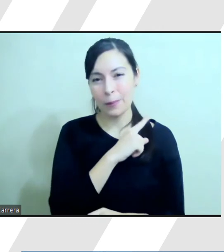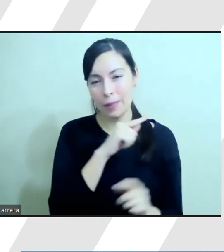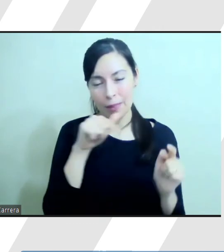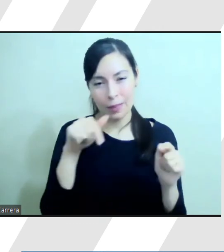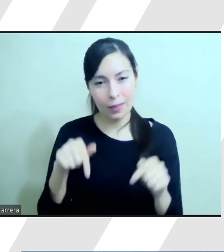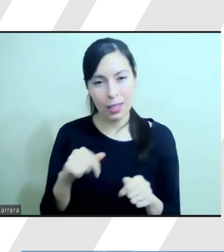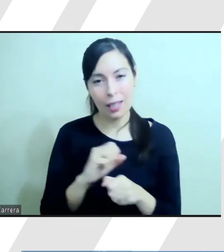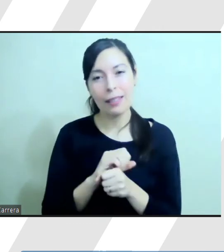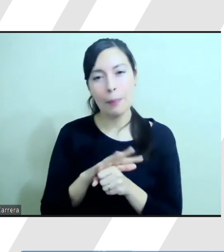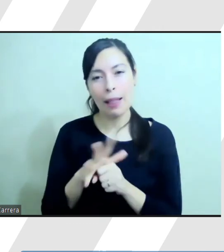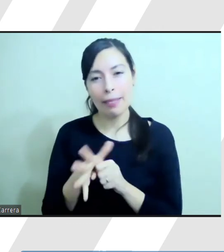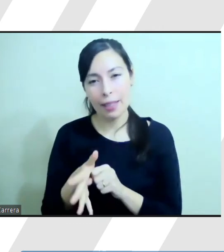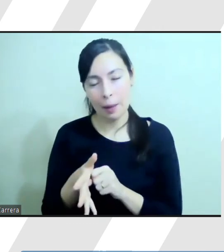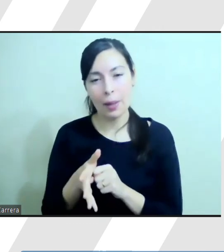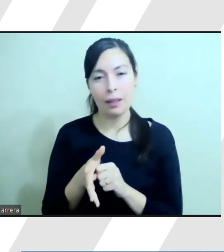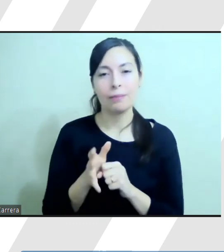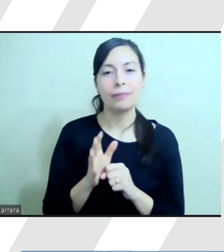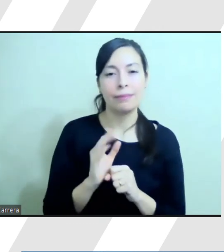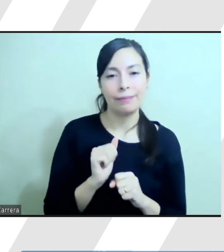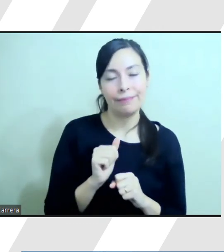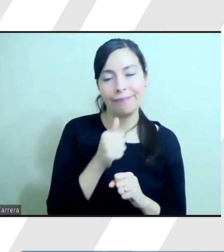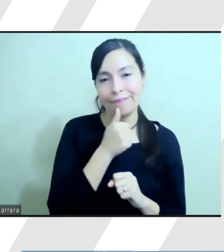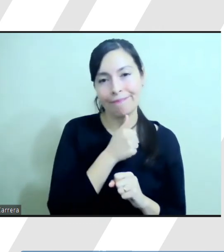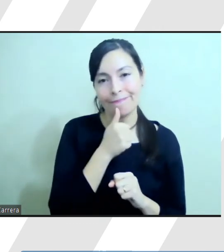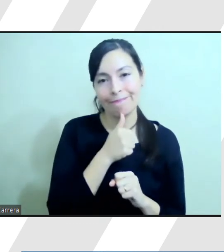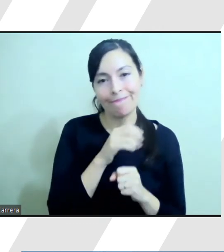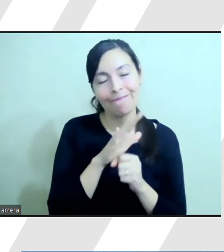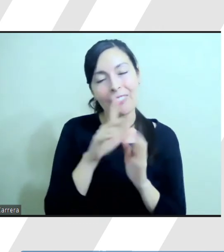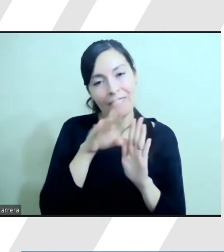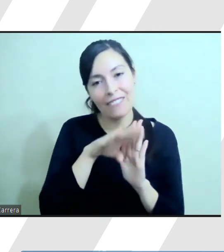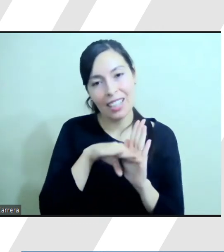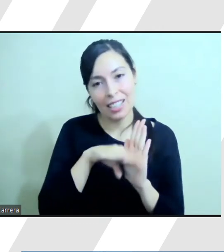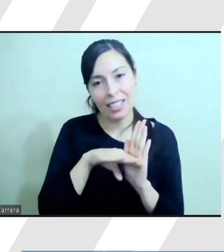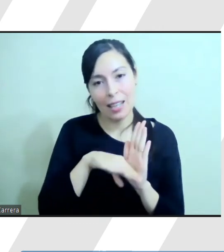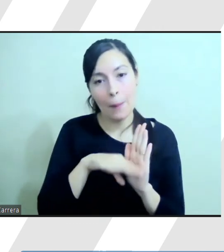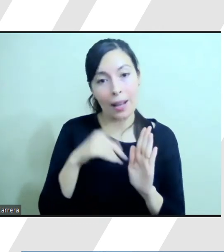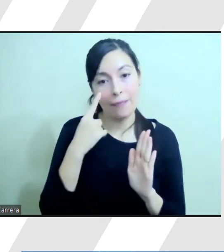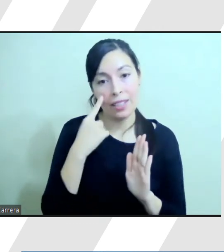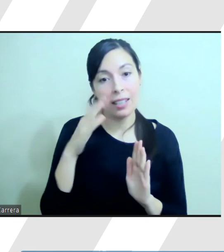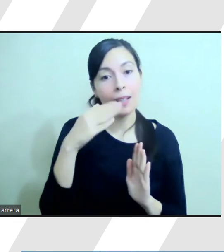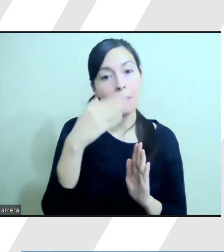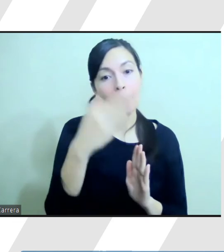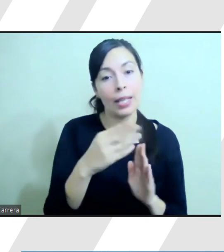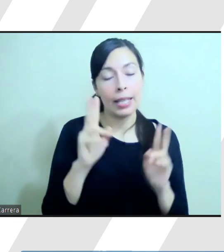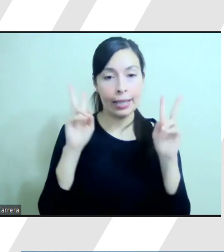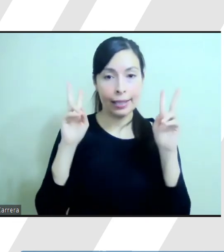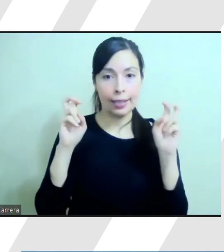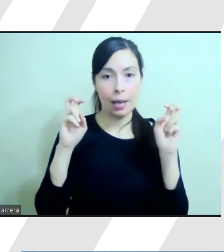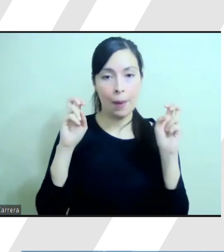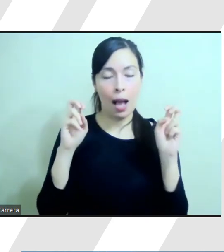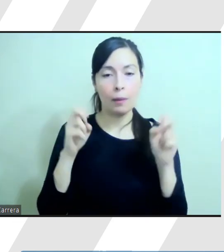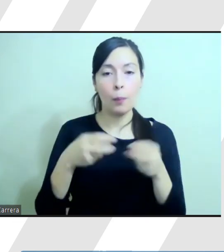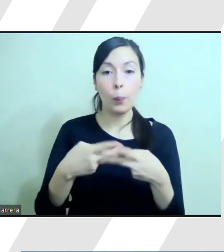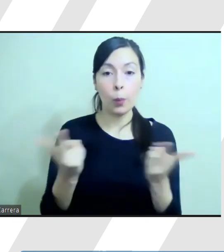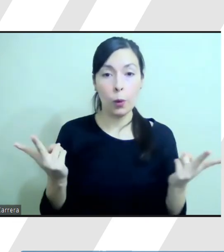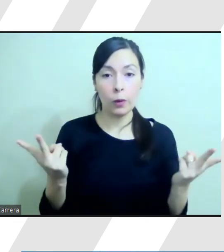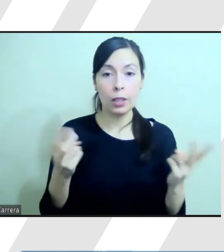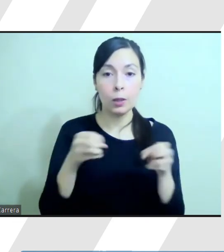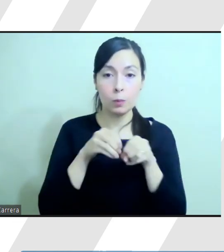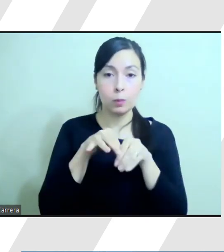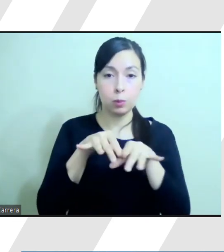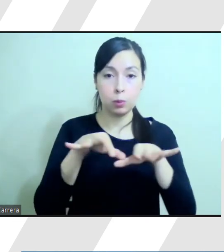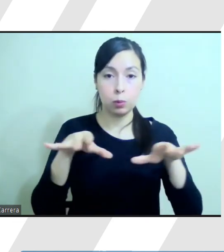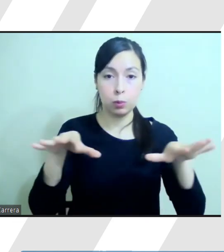desafío de la pandemia para poder definir exactamente cómo es que vamos a llegar finalmente con estos temas al público de una manera